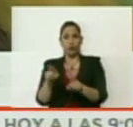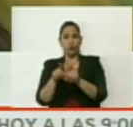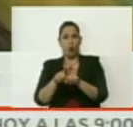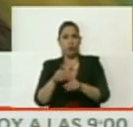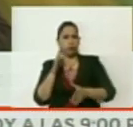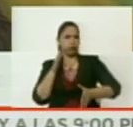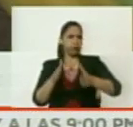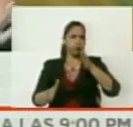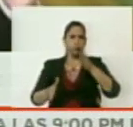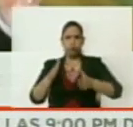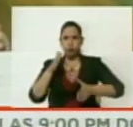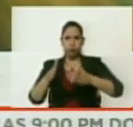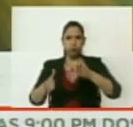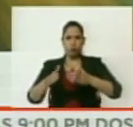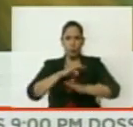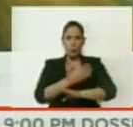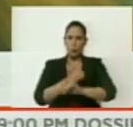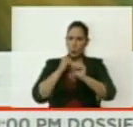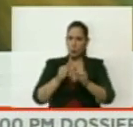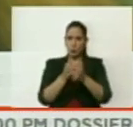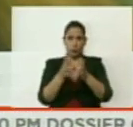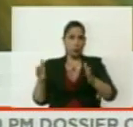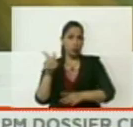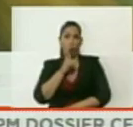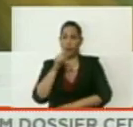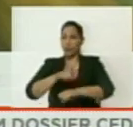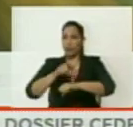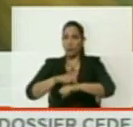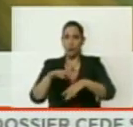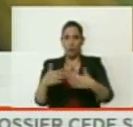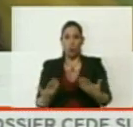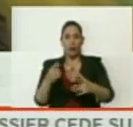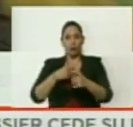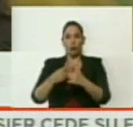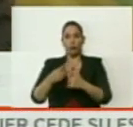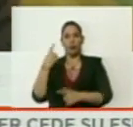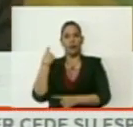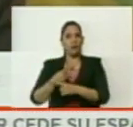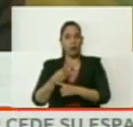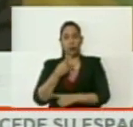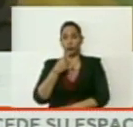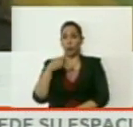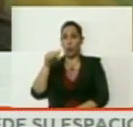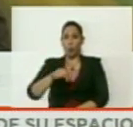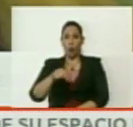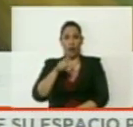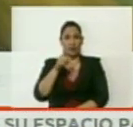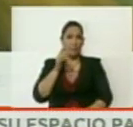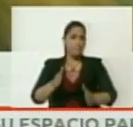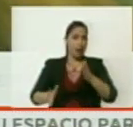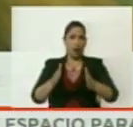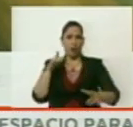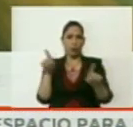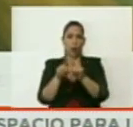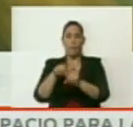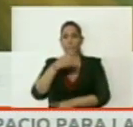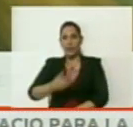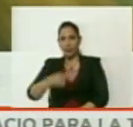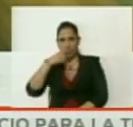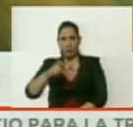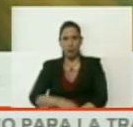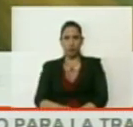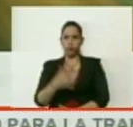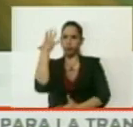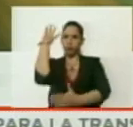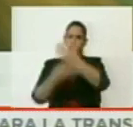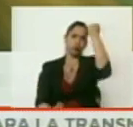de una duración indeterminada. Y debemos decirle hoy que en ese maratón el presidente Maduro se ha